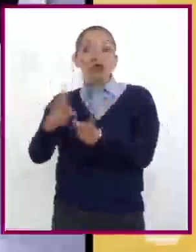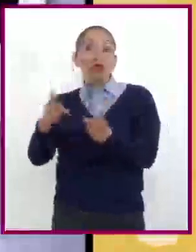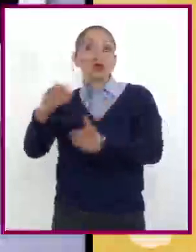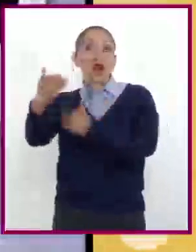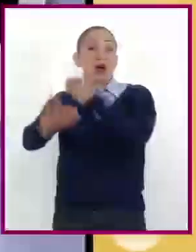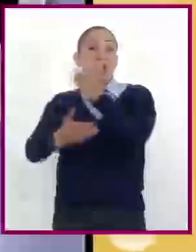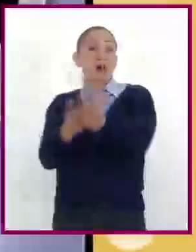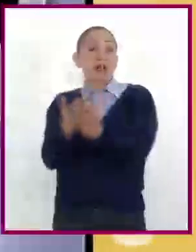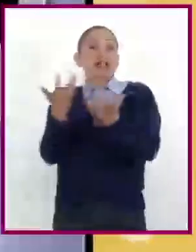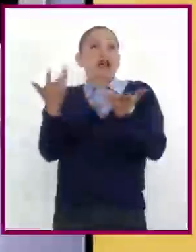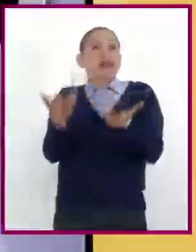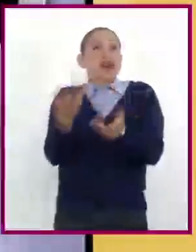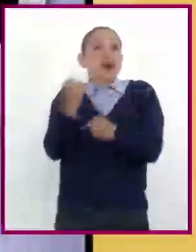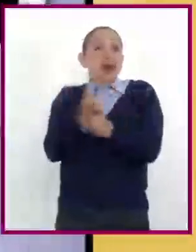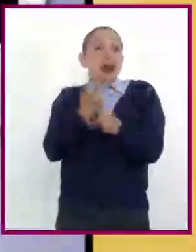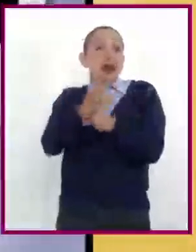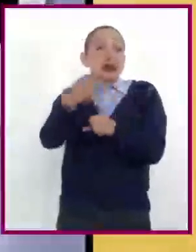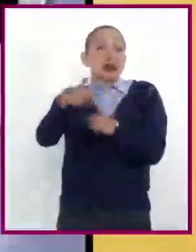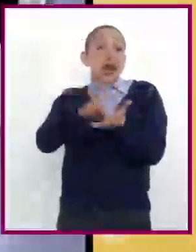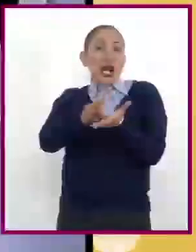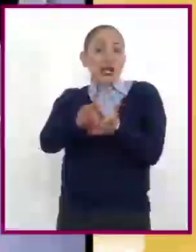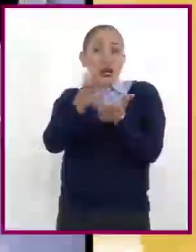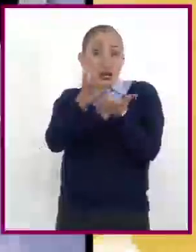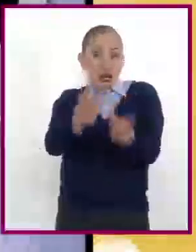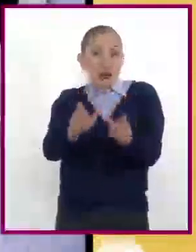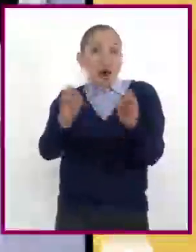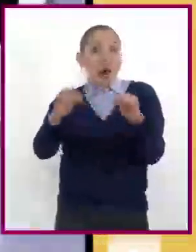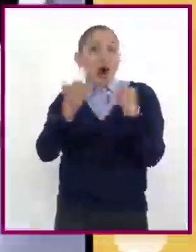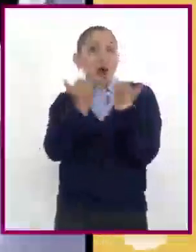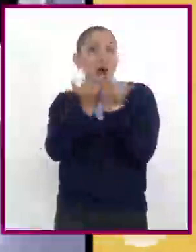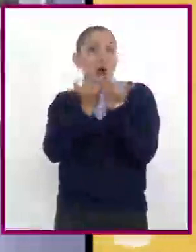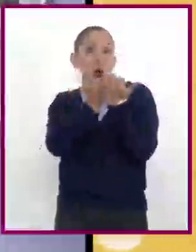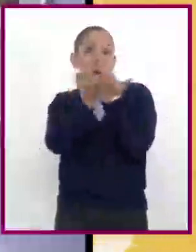desarrollo y poner en práctica derechos como la libertad o la igualdad.